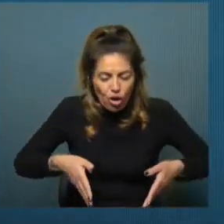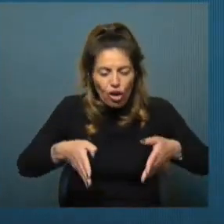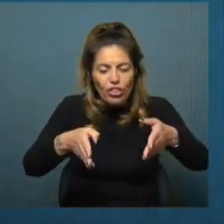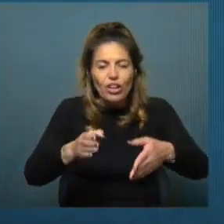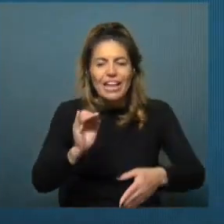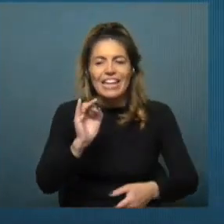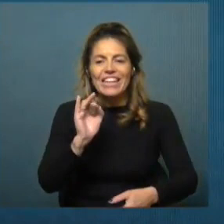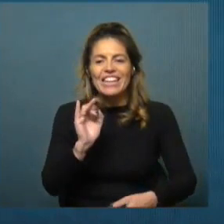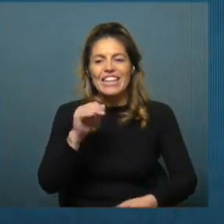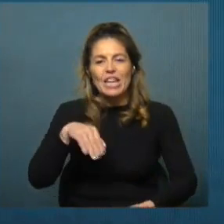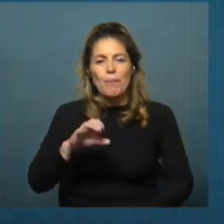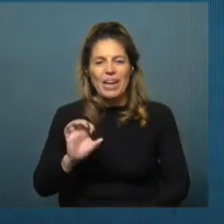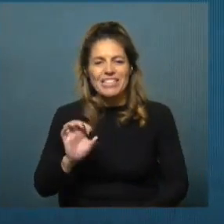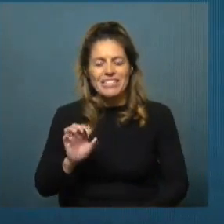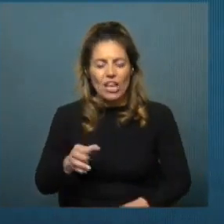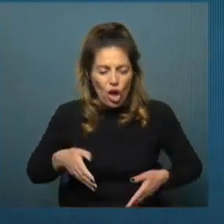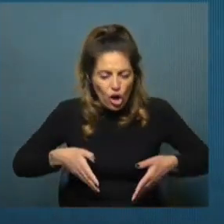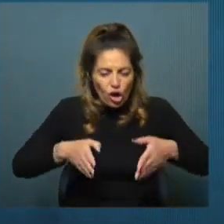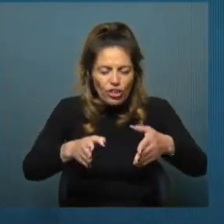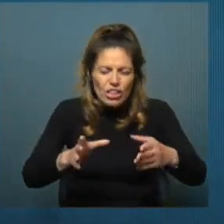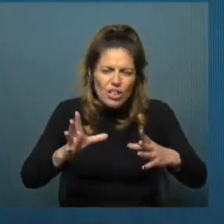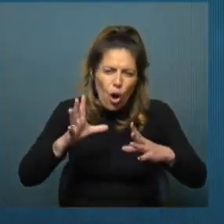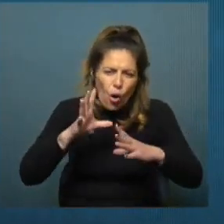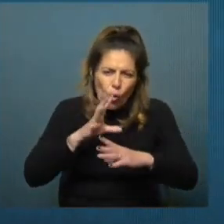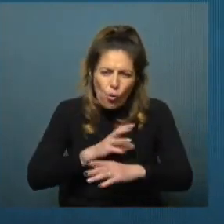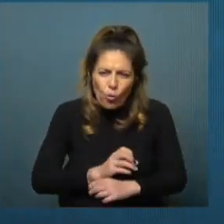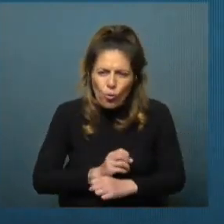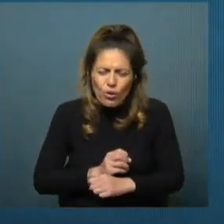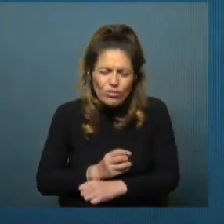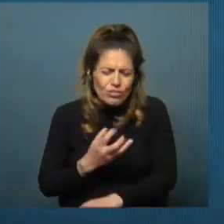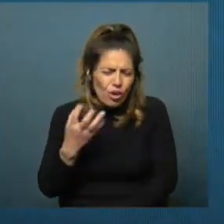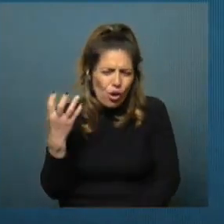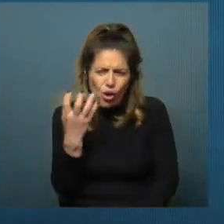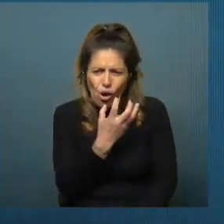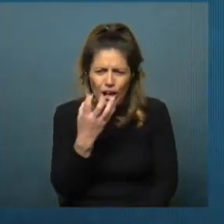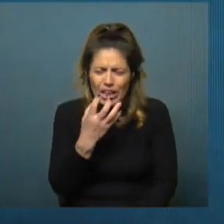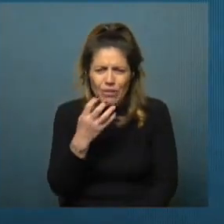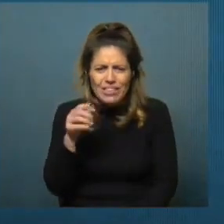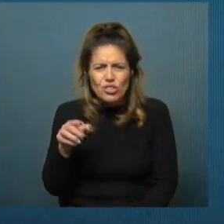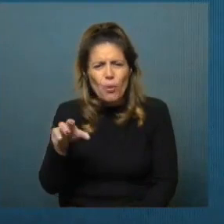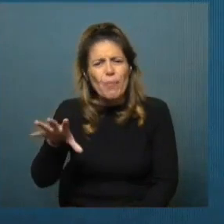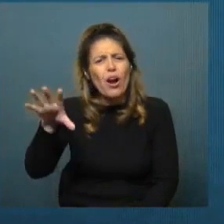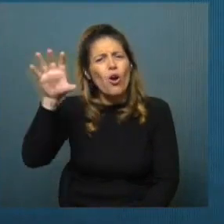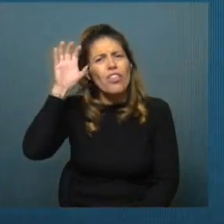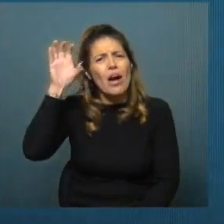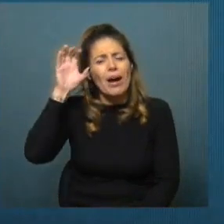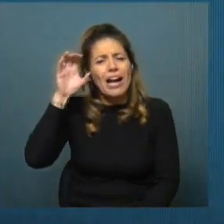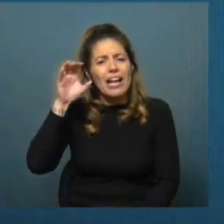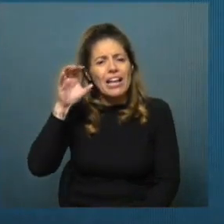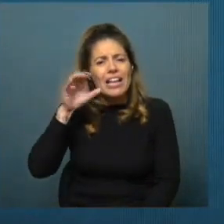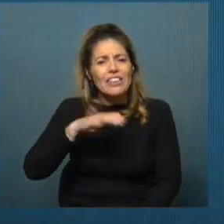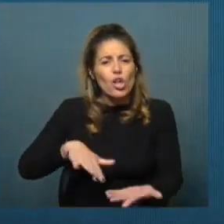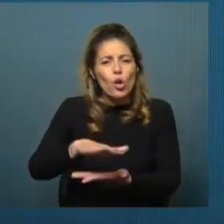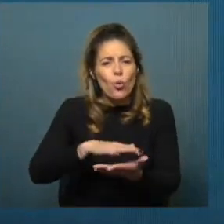limes corredores oscuros tortuosos este dice me acord de los cambos de concentración no podía no